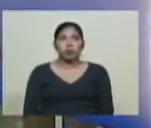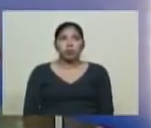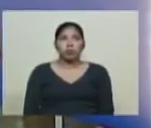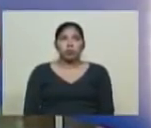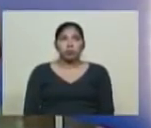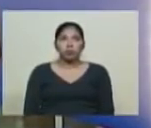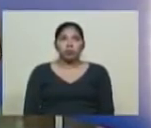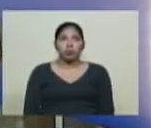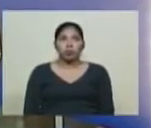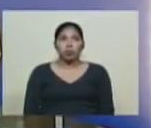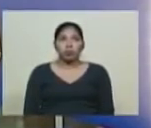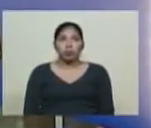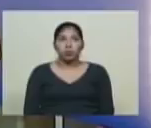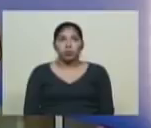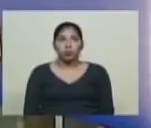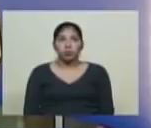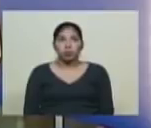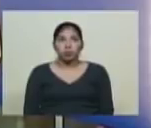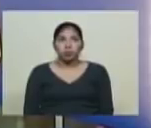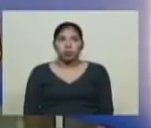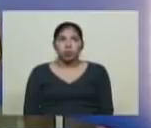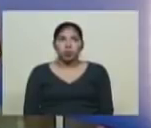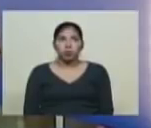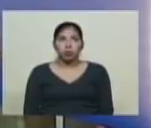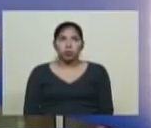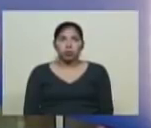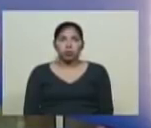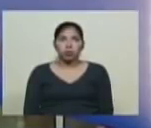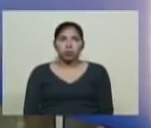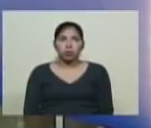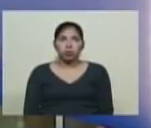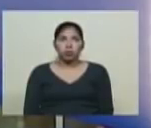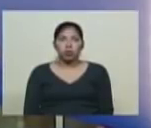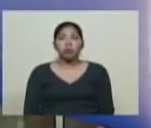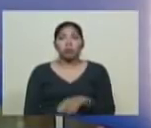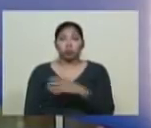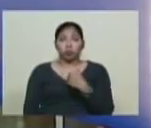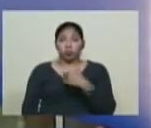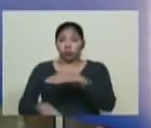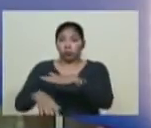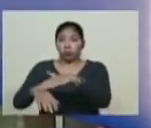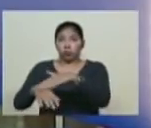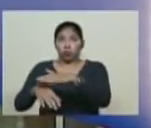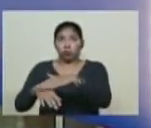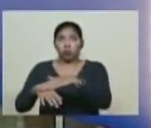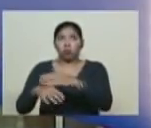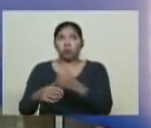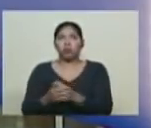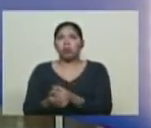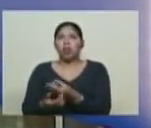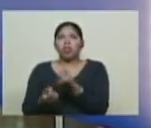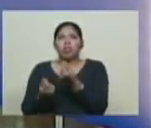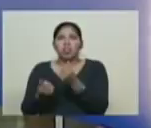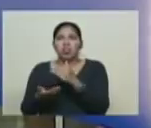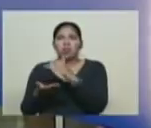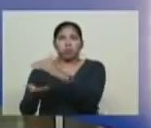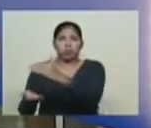para infraestructura. Me están haciendo una solicitud de asignación de recursos